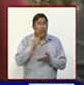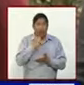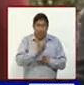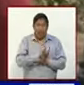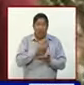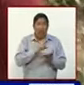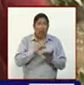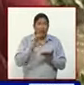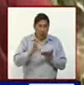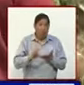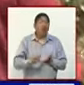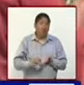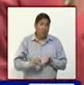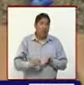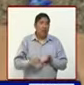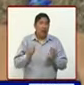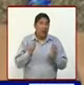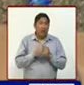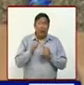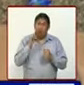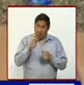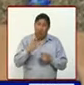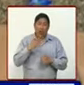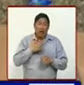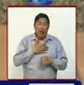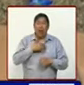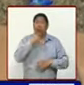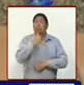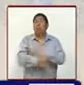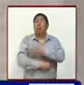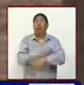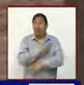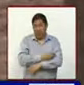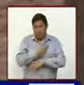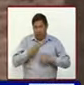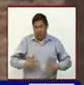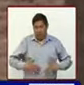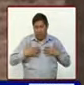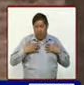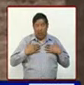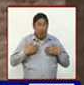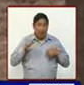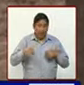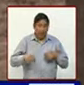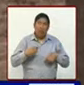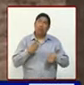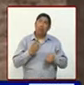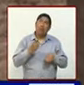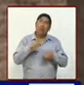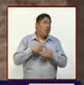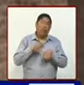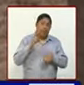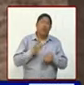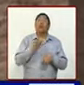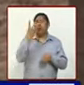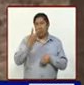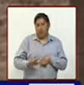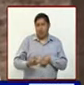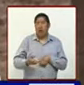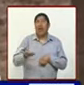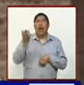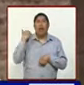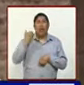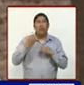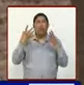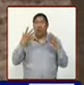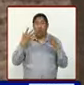con discapacidad. Con ella y con mi nietita vivo yo aquí. Y segunda vez que está haciendo, en anterior no había tanto como